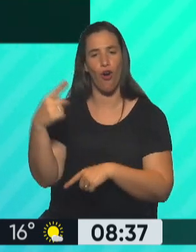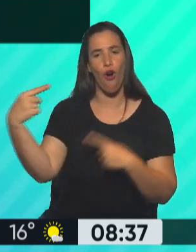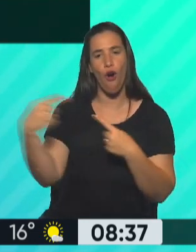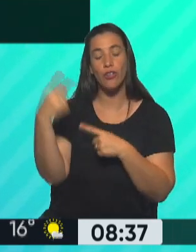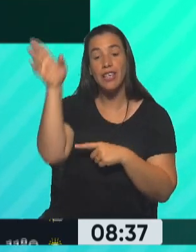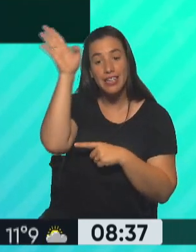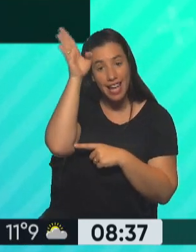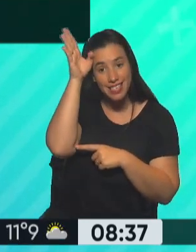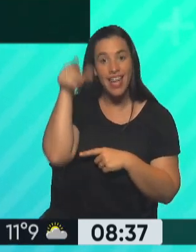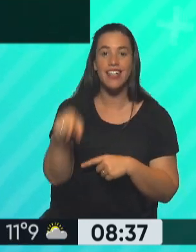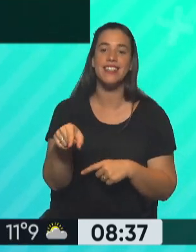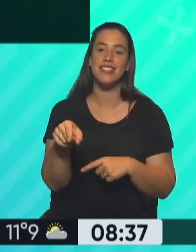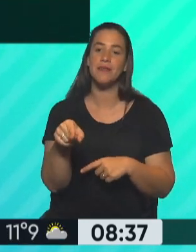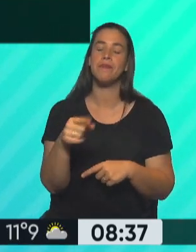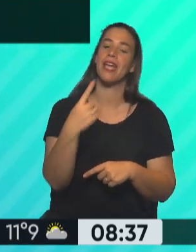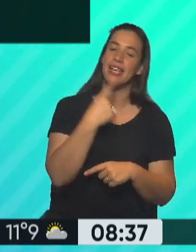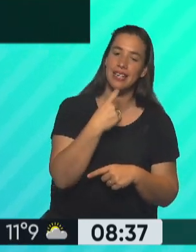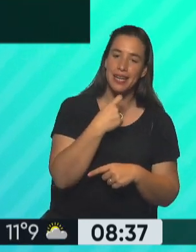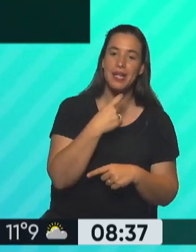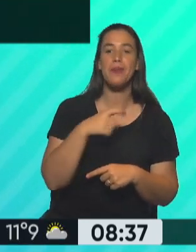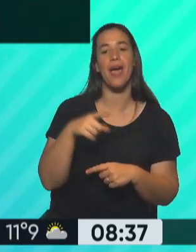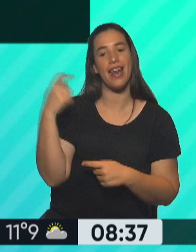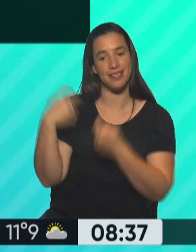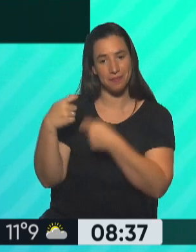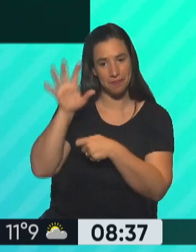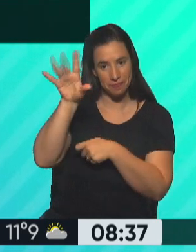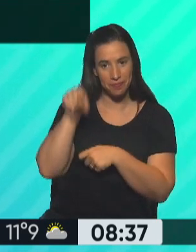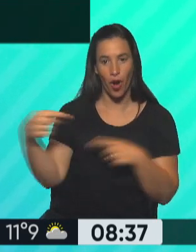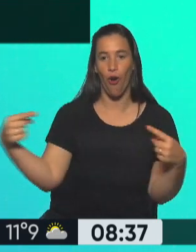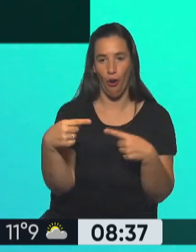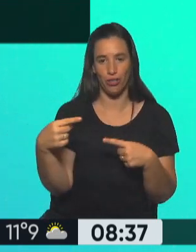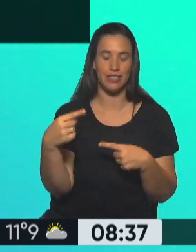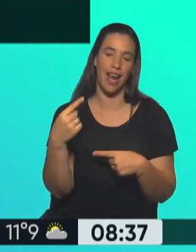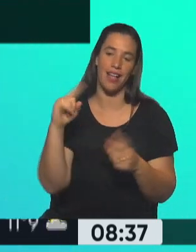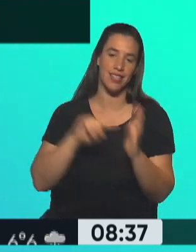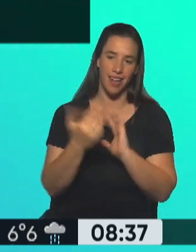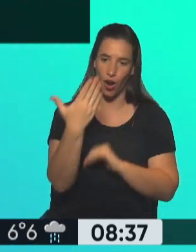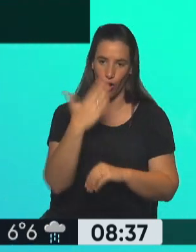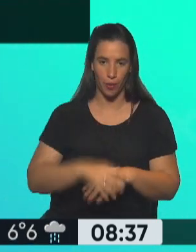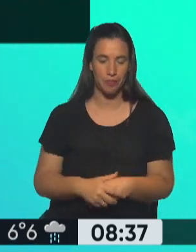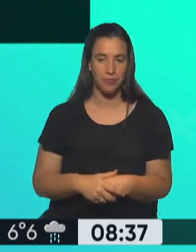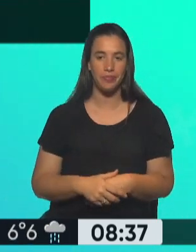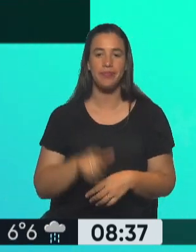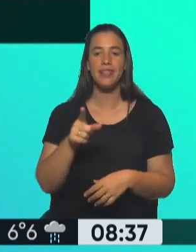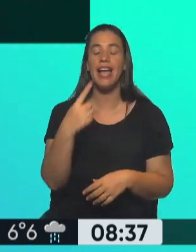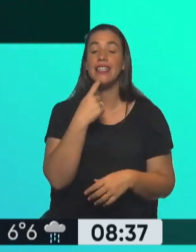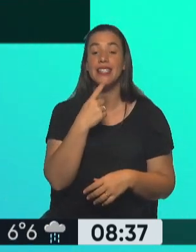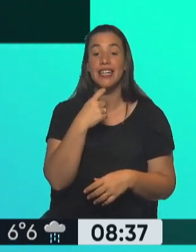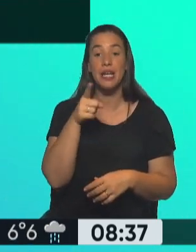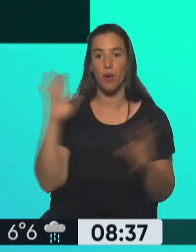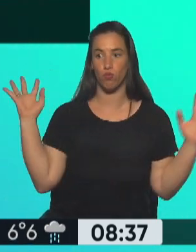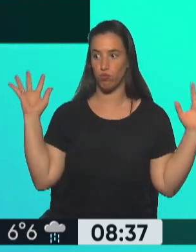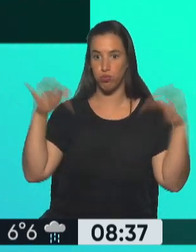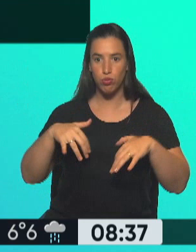River jugará en Santiago del Estero la placa anterior, contra Central Córdoba. Veíamos a River que va a tener 8.000 hinchas de